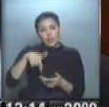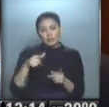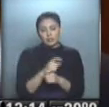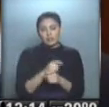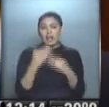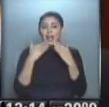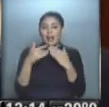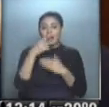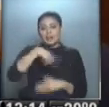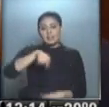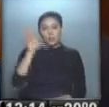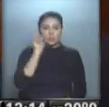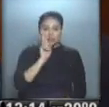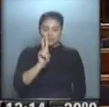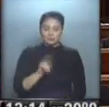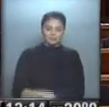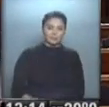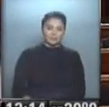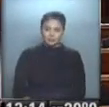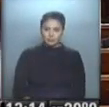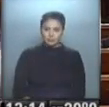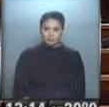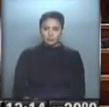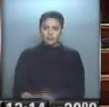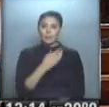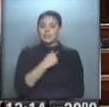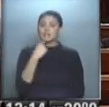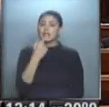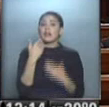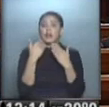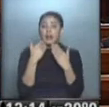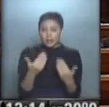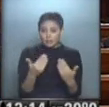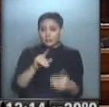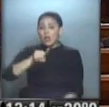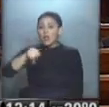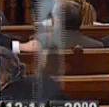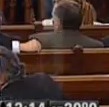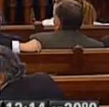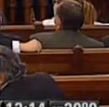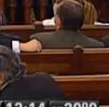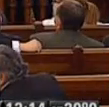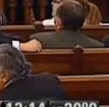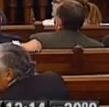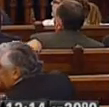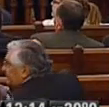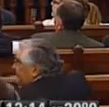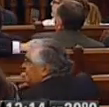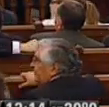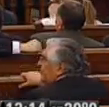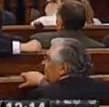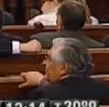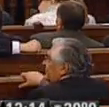Muchas gracias por habernos escuchado otra vez. Muchas gracias. La otra parte quiere hacer uso de la palabra.